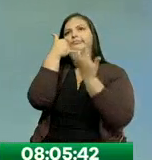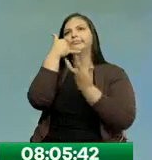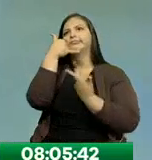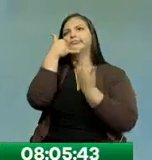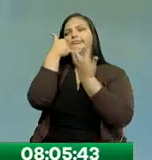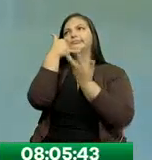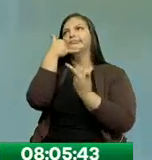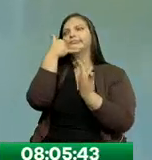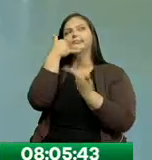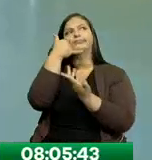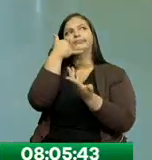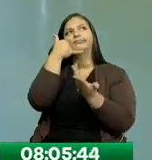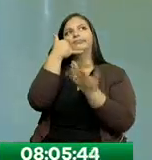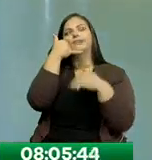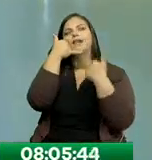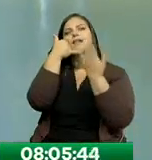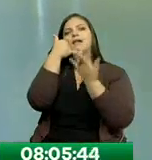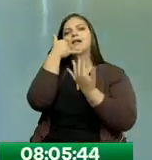tú.